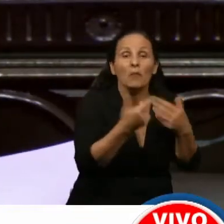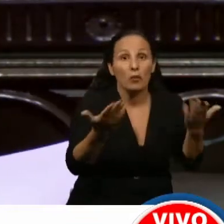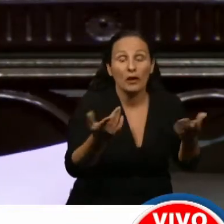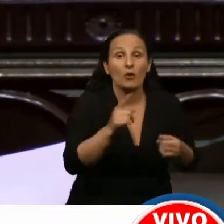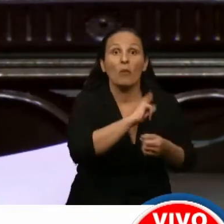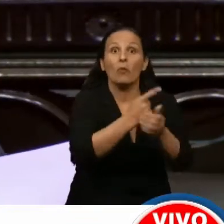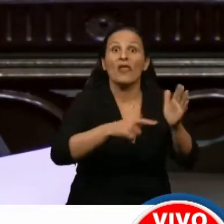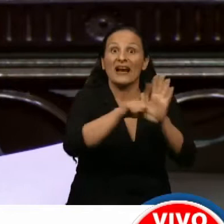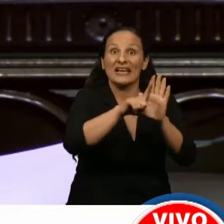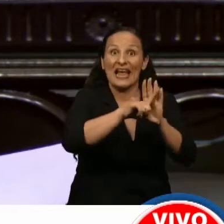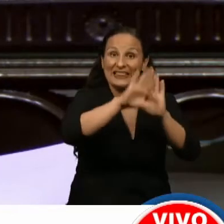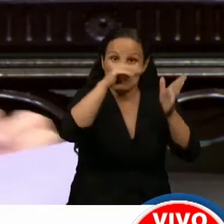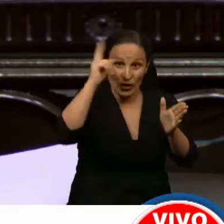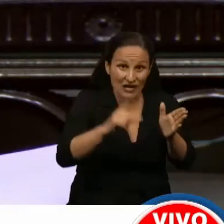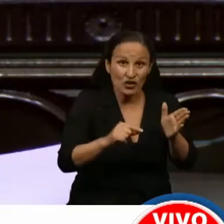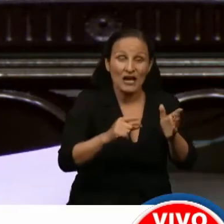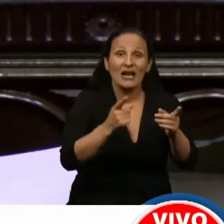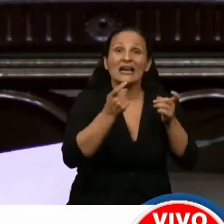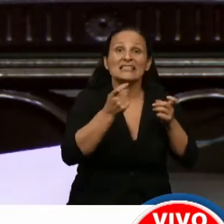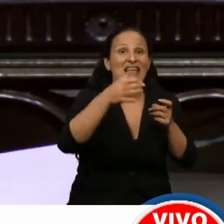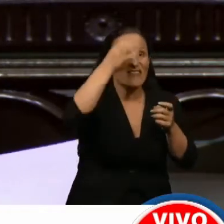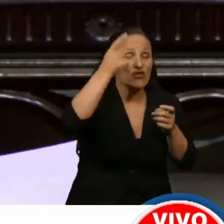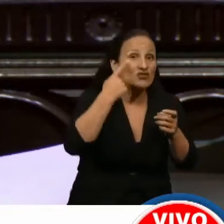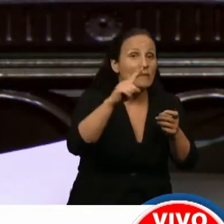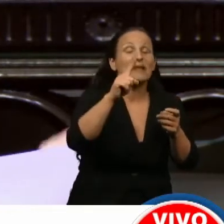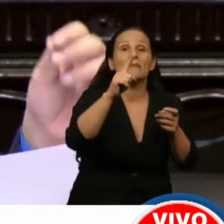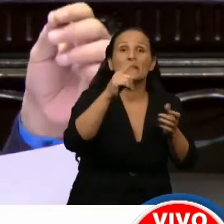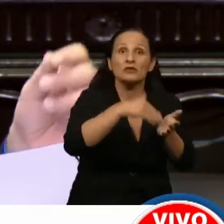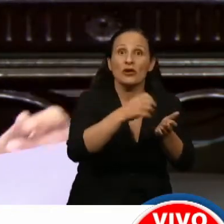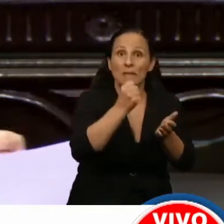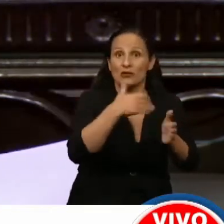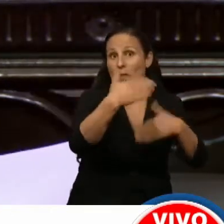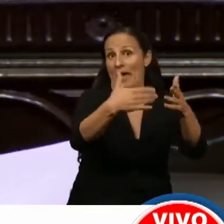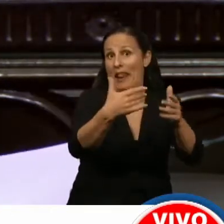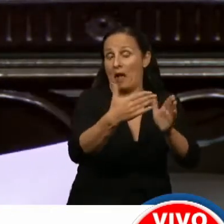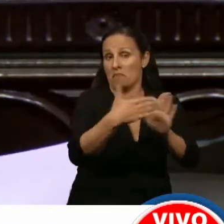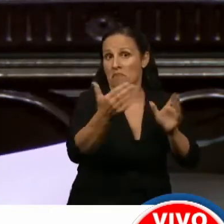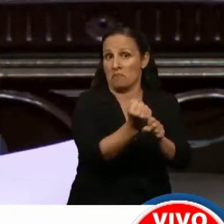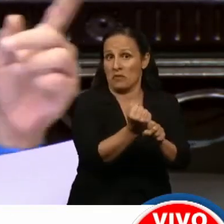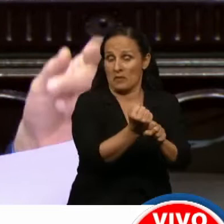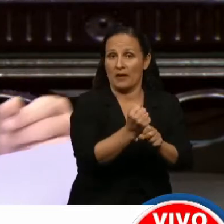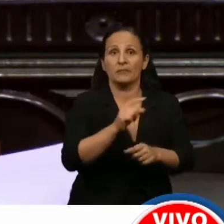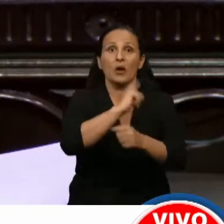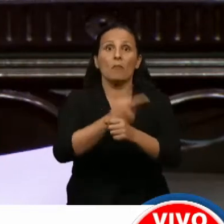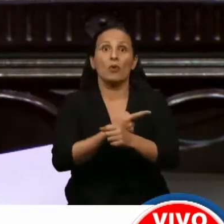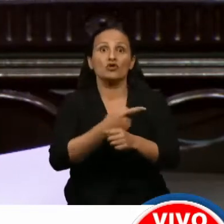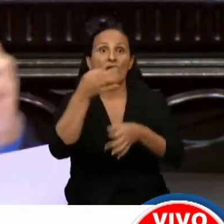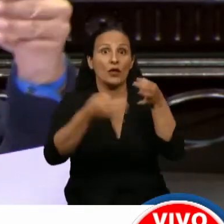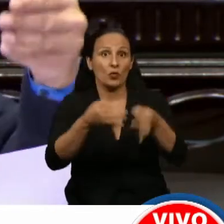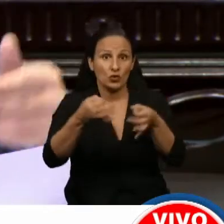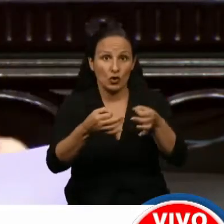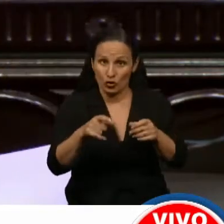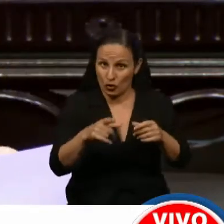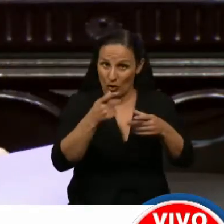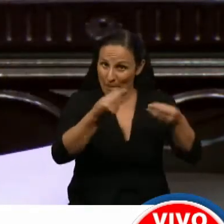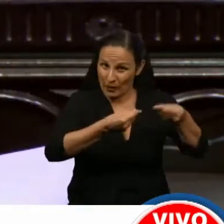el Poder Legislativo Nacional necesitaba 12.000 millones de pesos para funcionar. El Poder Judicial de la Nación, estos